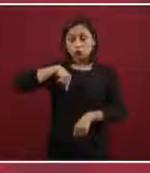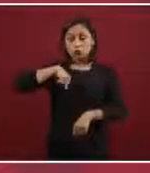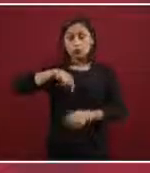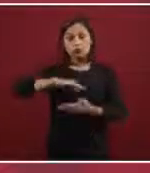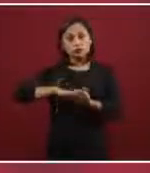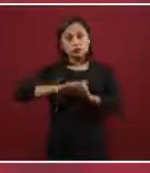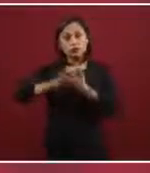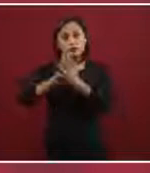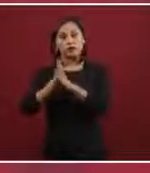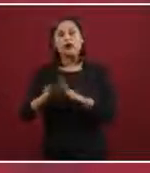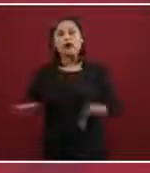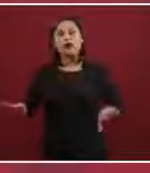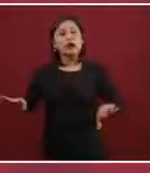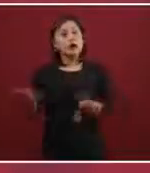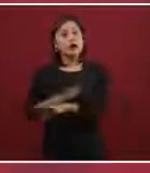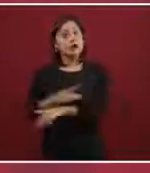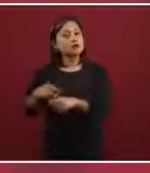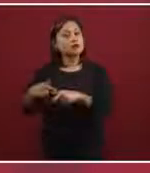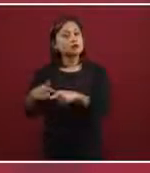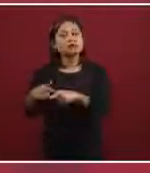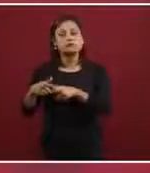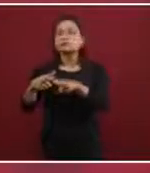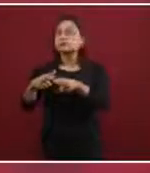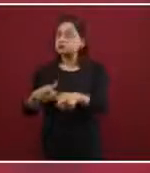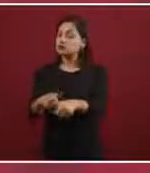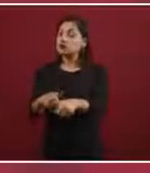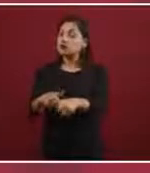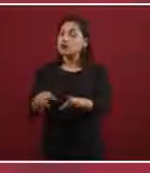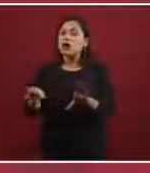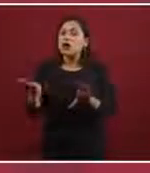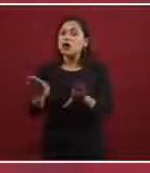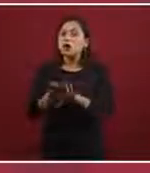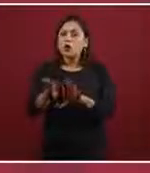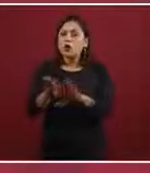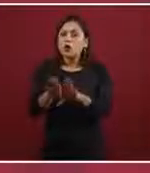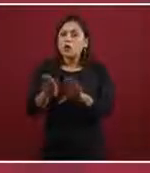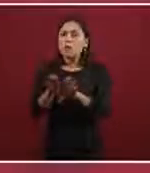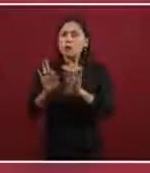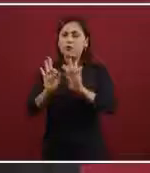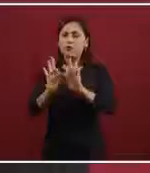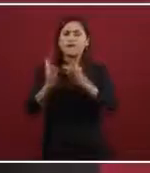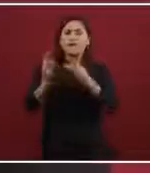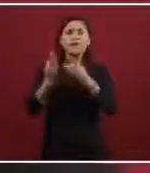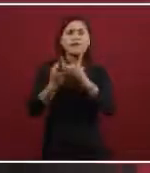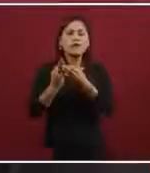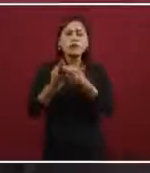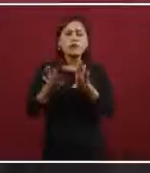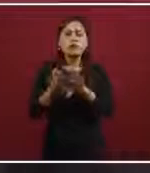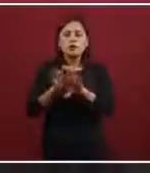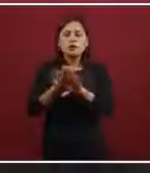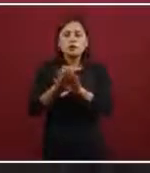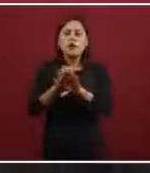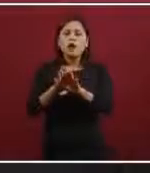nosotros vamos a seguir atendiendo las causas que originan la inseguridad y la violencia